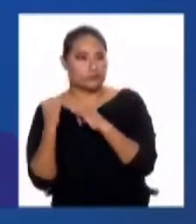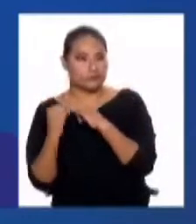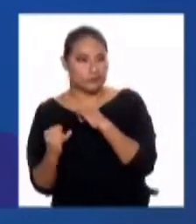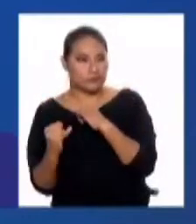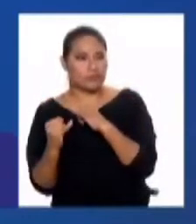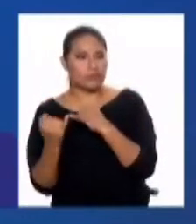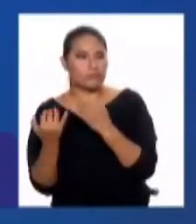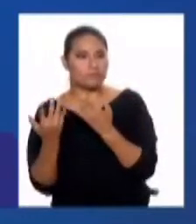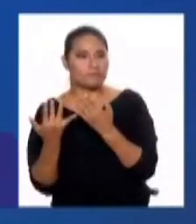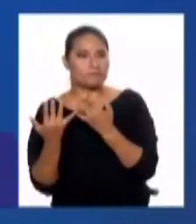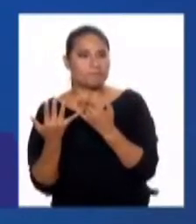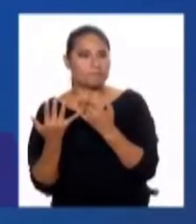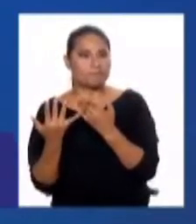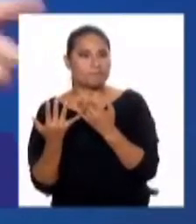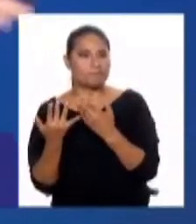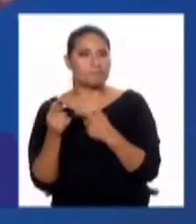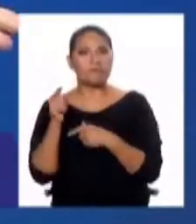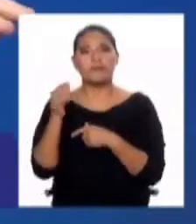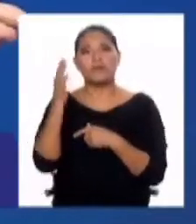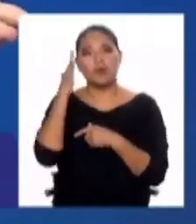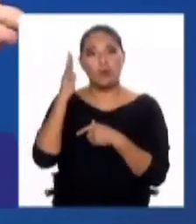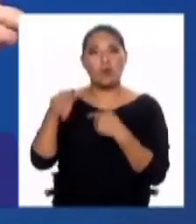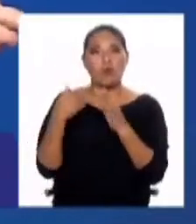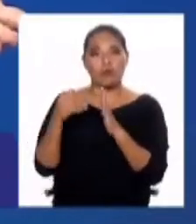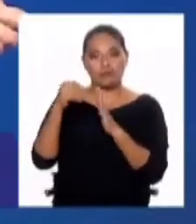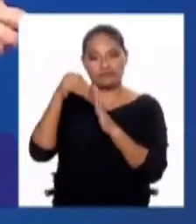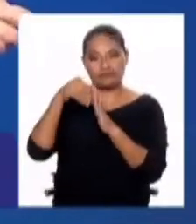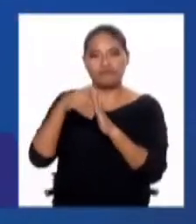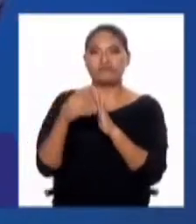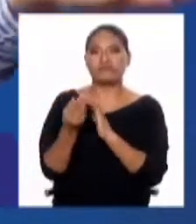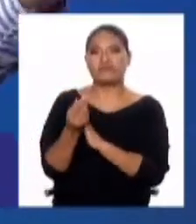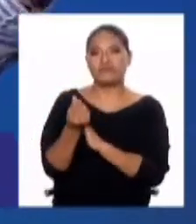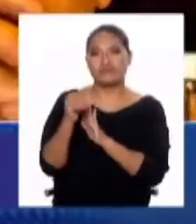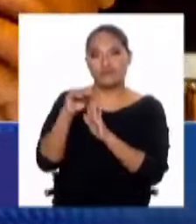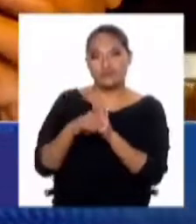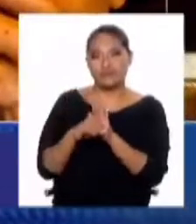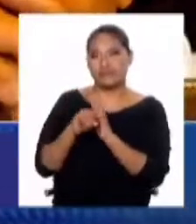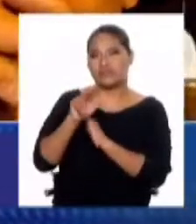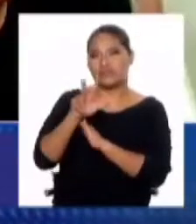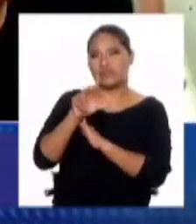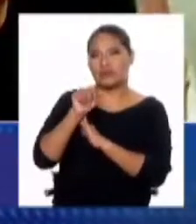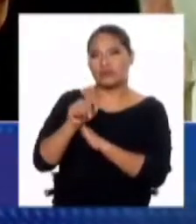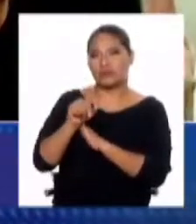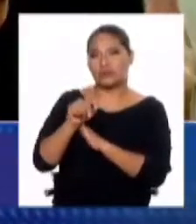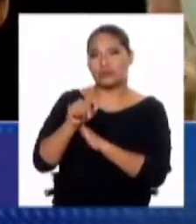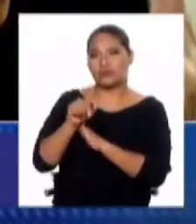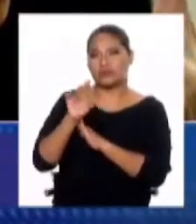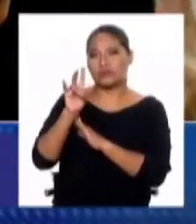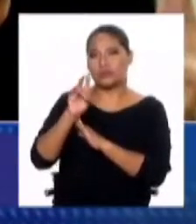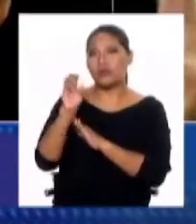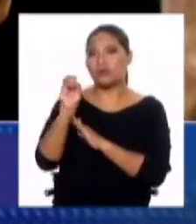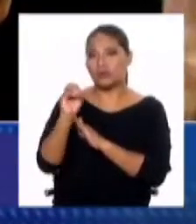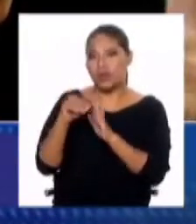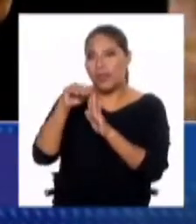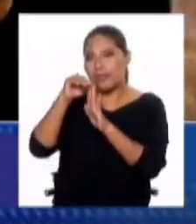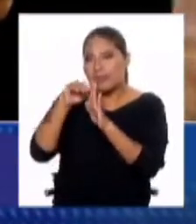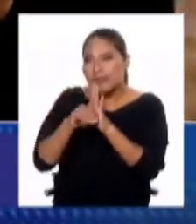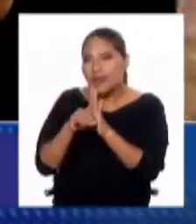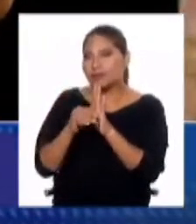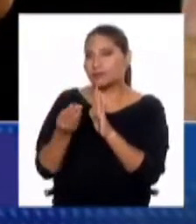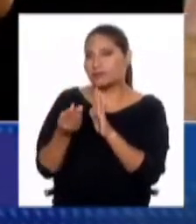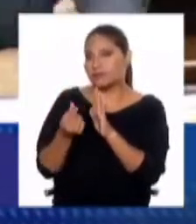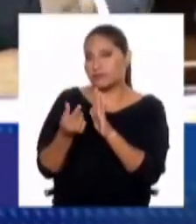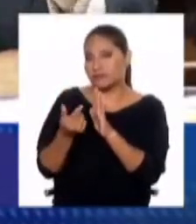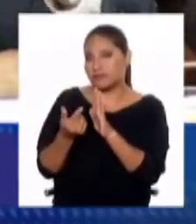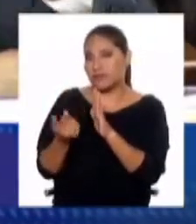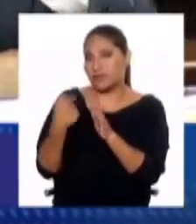Había un déficit fiscal de 3.7%. Uh-huh. Uh-huh. Uh-huh. Y se entregó